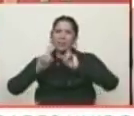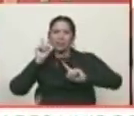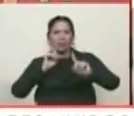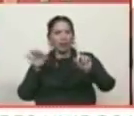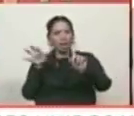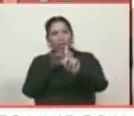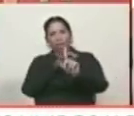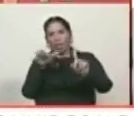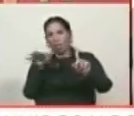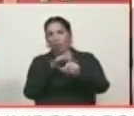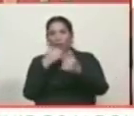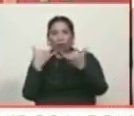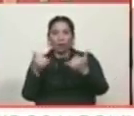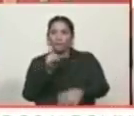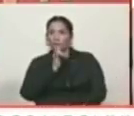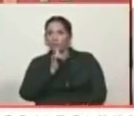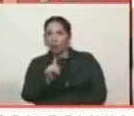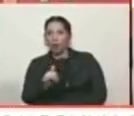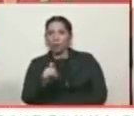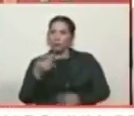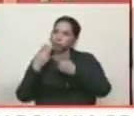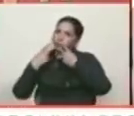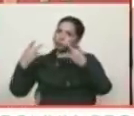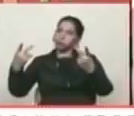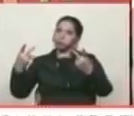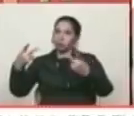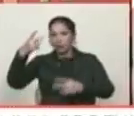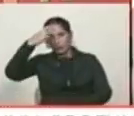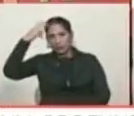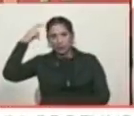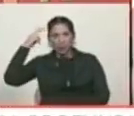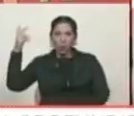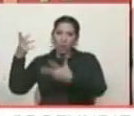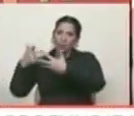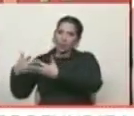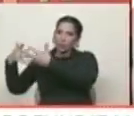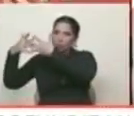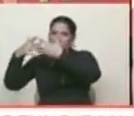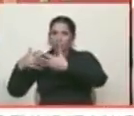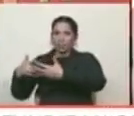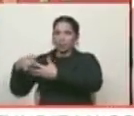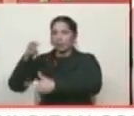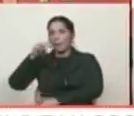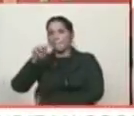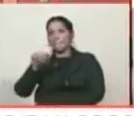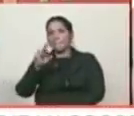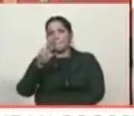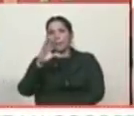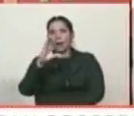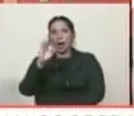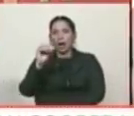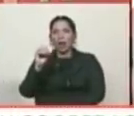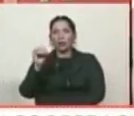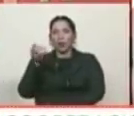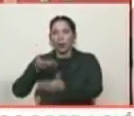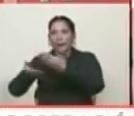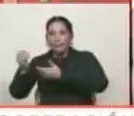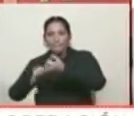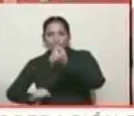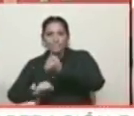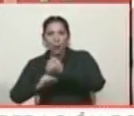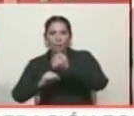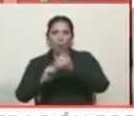recientes informaciones que ha dado a conocer el senador estadounidense Marco Rubio. Se ha solidarizado con los